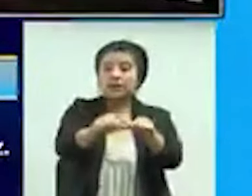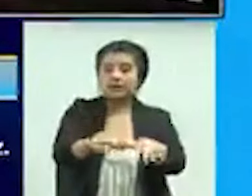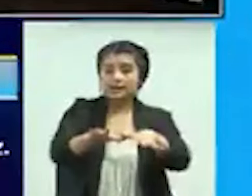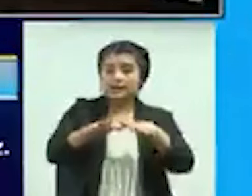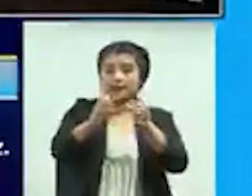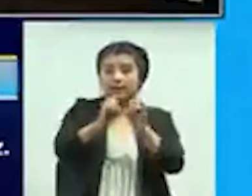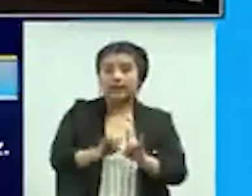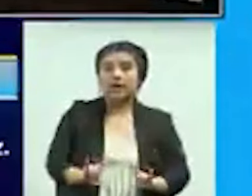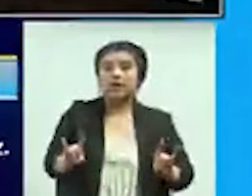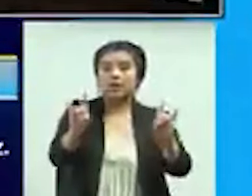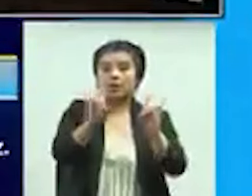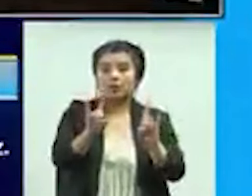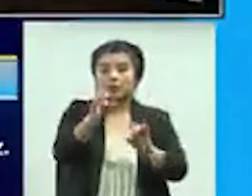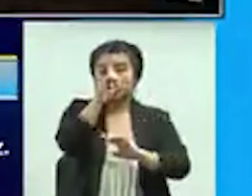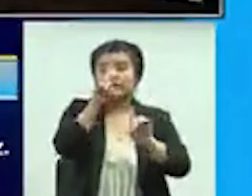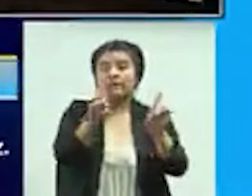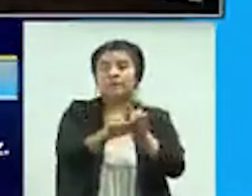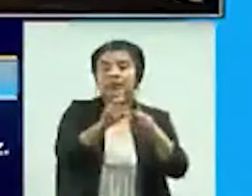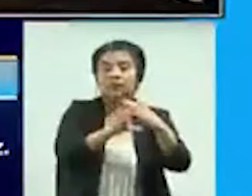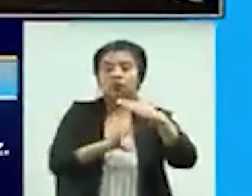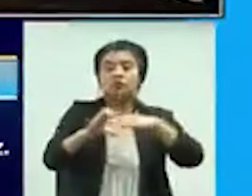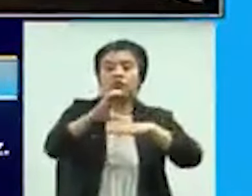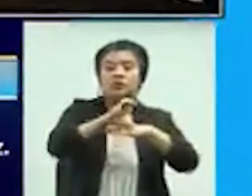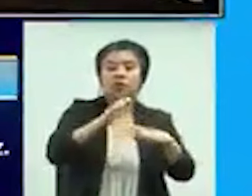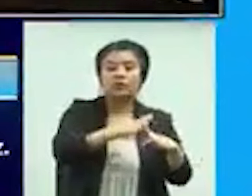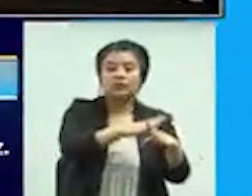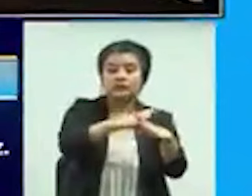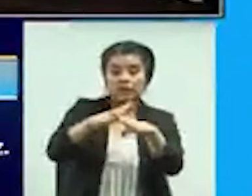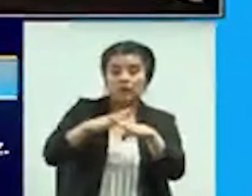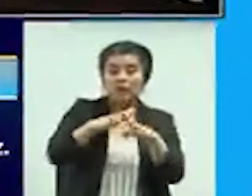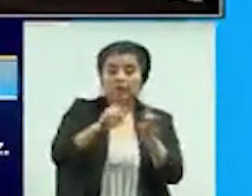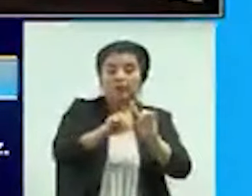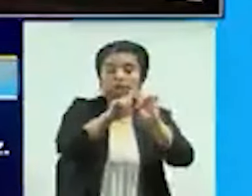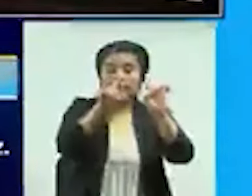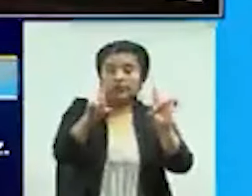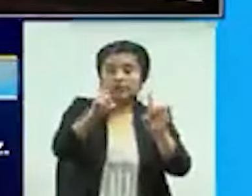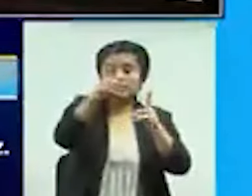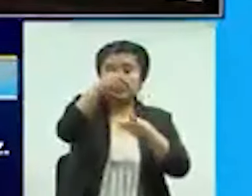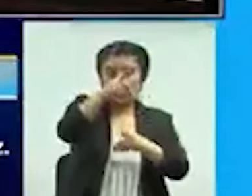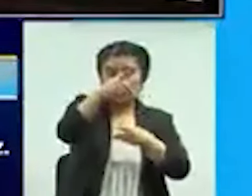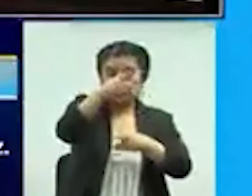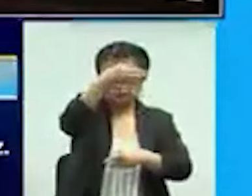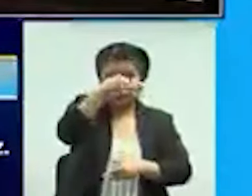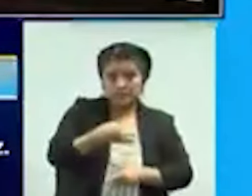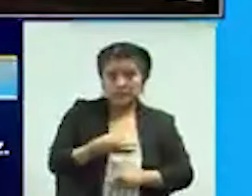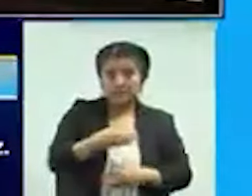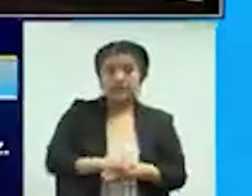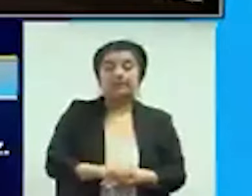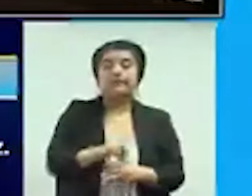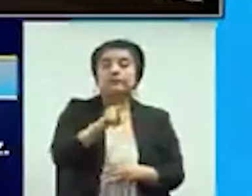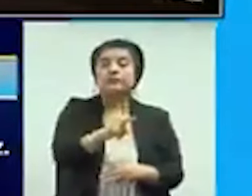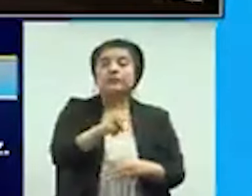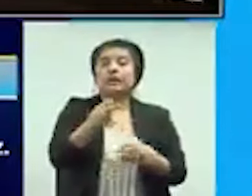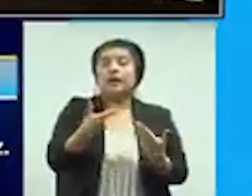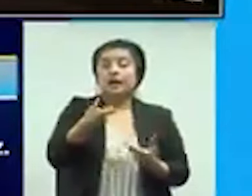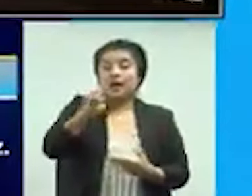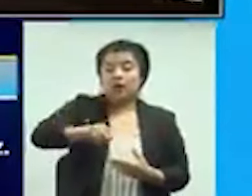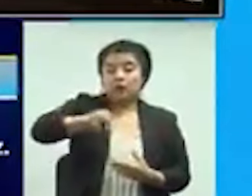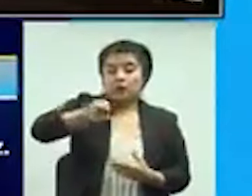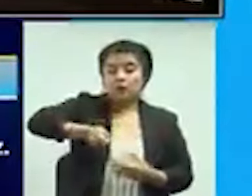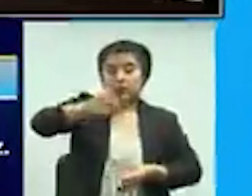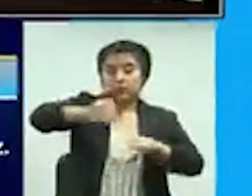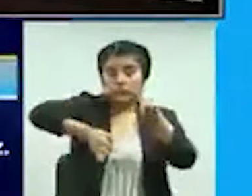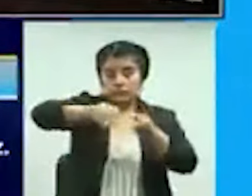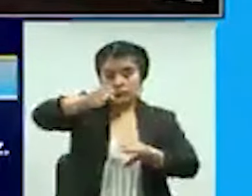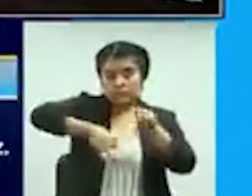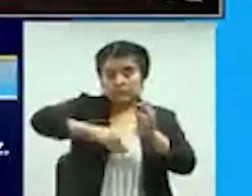de las Naciones Unidas y el Consejo de Seguridad en varias resoluciones. De acuerdo a la Corte Internacional de Justicia,